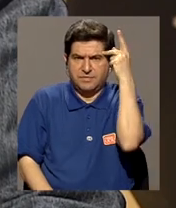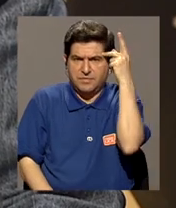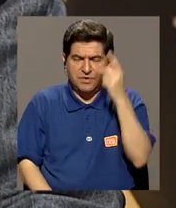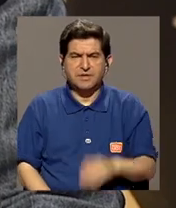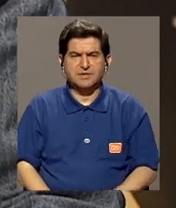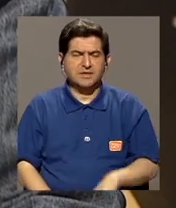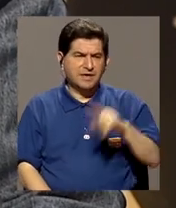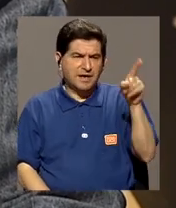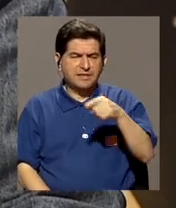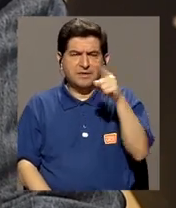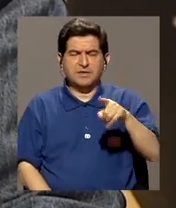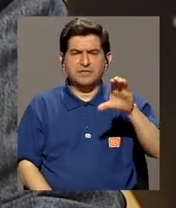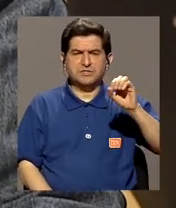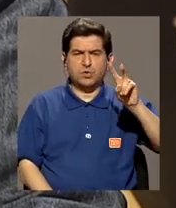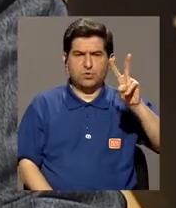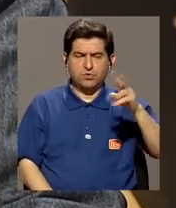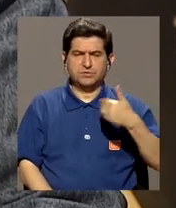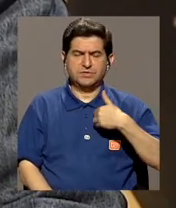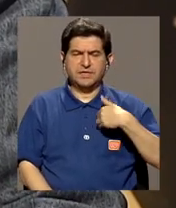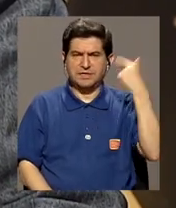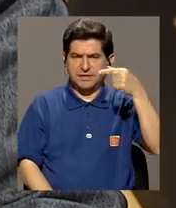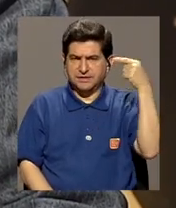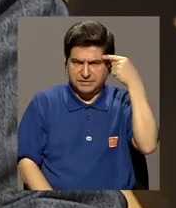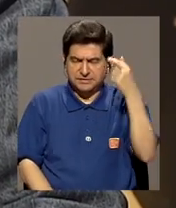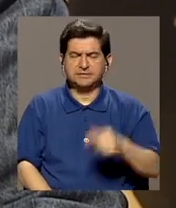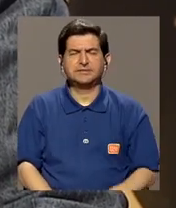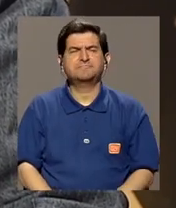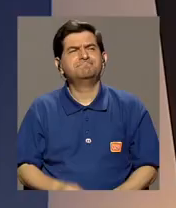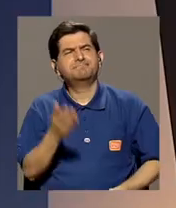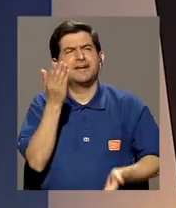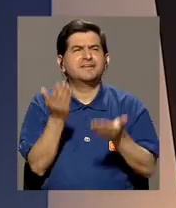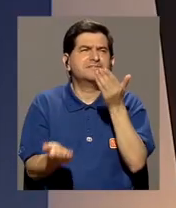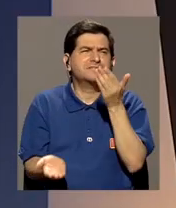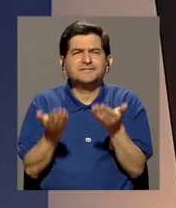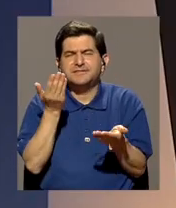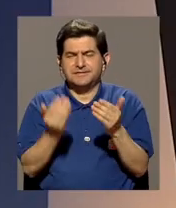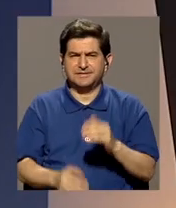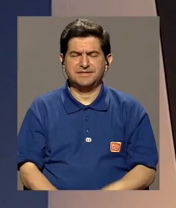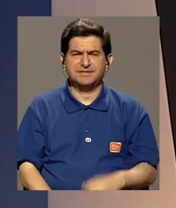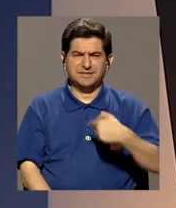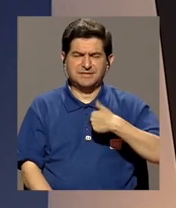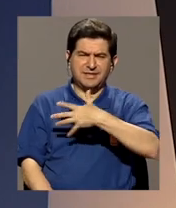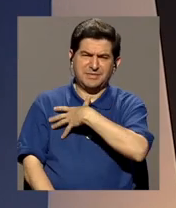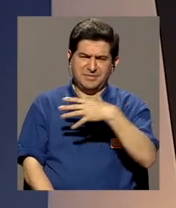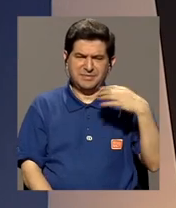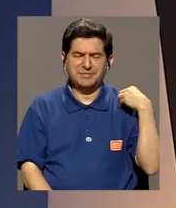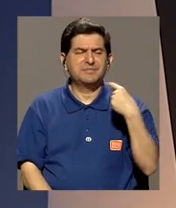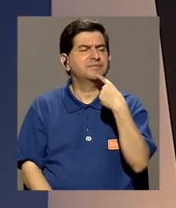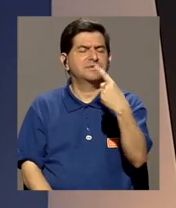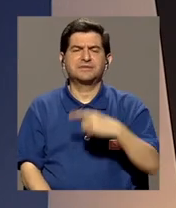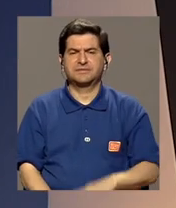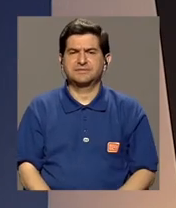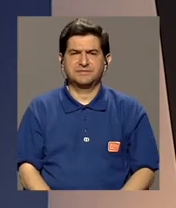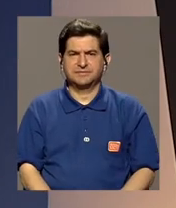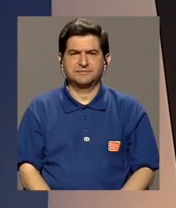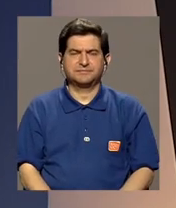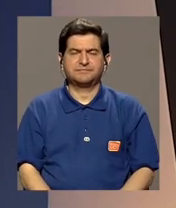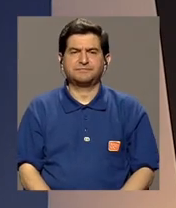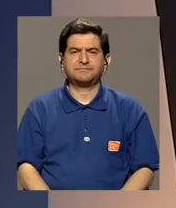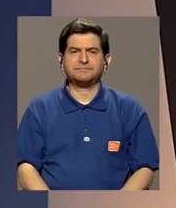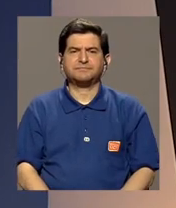de descarbonización que tiene el gobierno sí bueno tal vez allí me gustaría mencionar que en